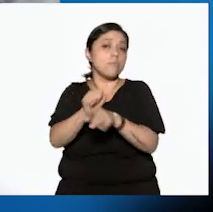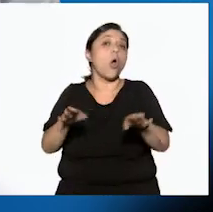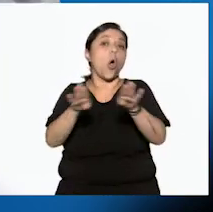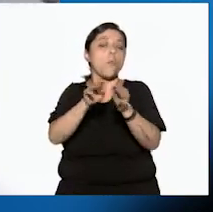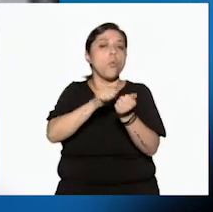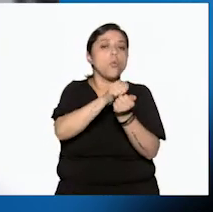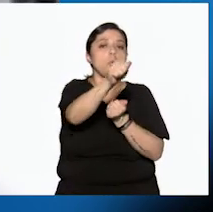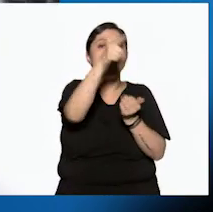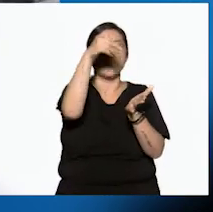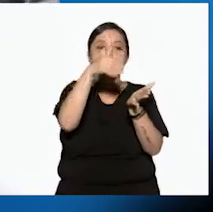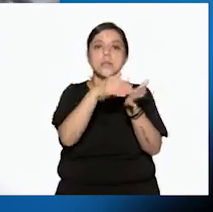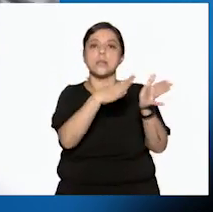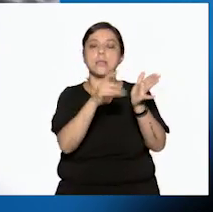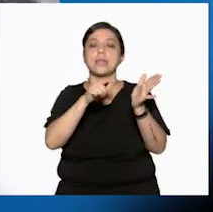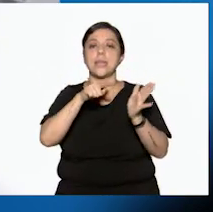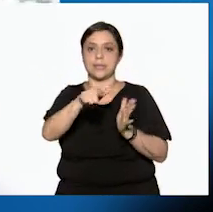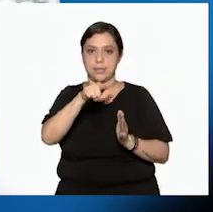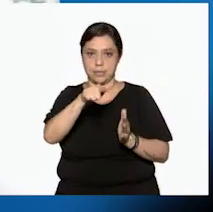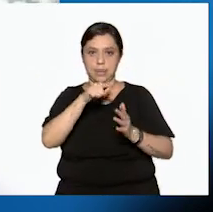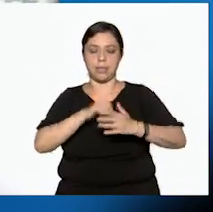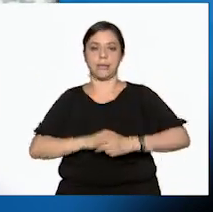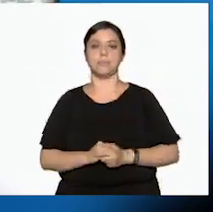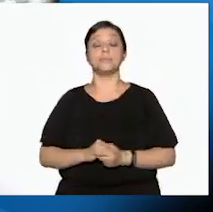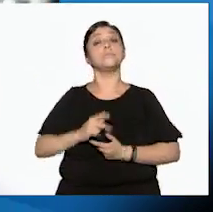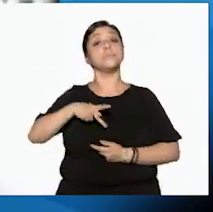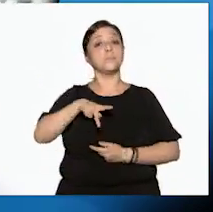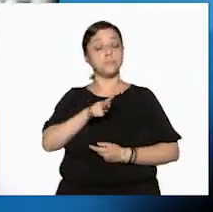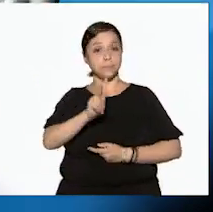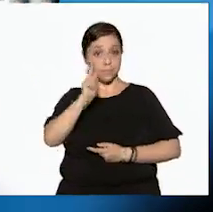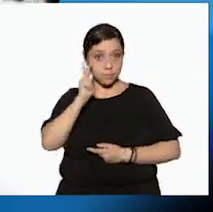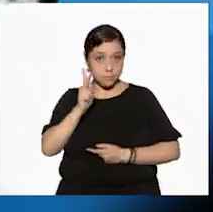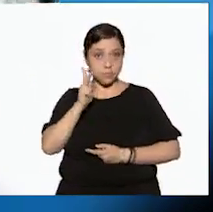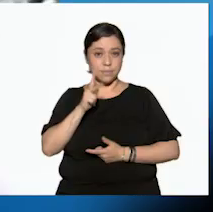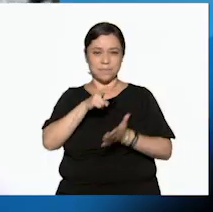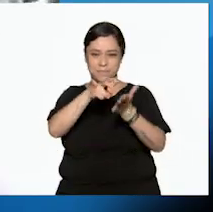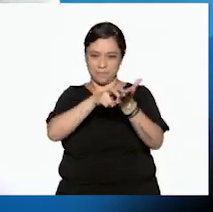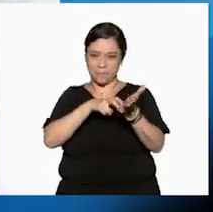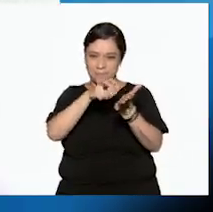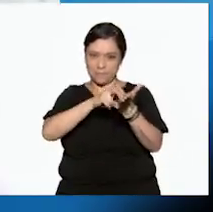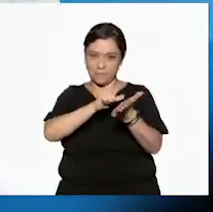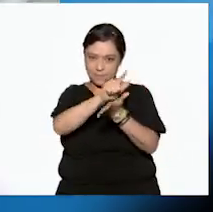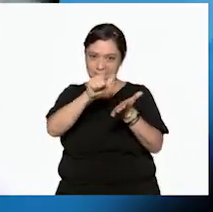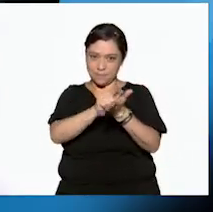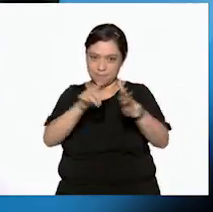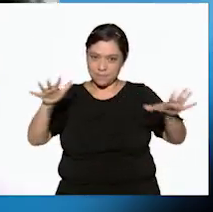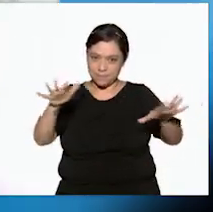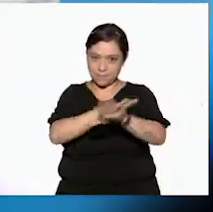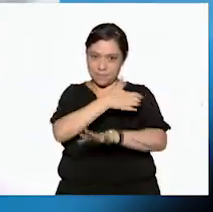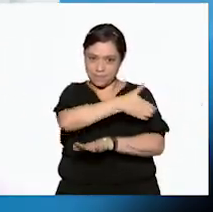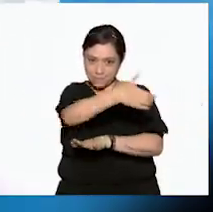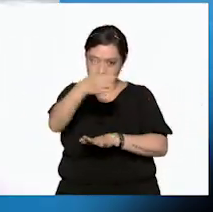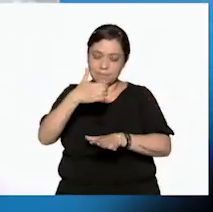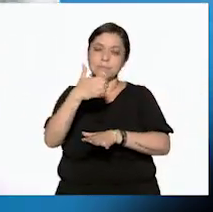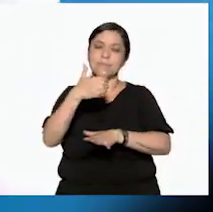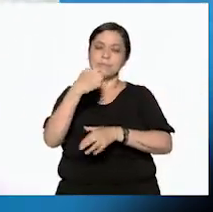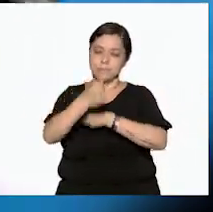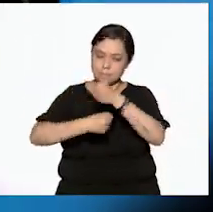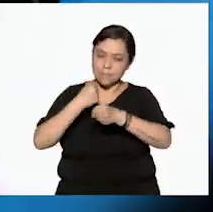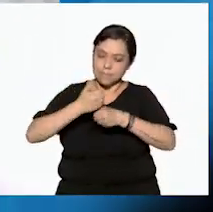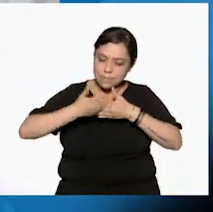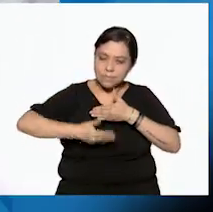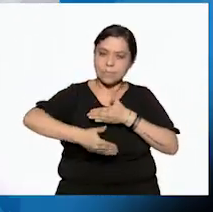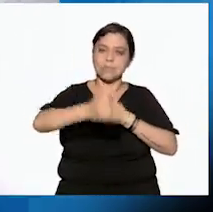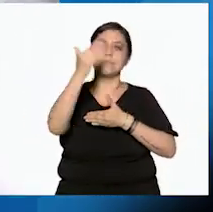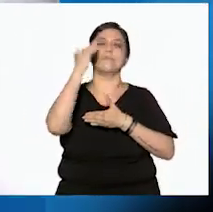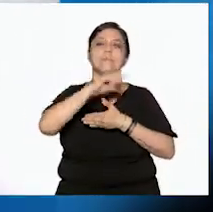Constitución de 1917. Sin embargo, la reforma agraria se llevaría unos años más. No fue sino hasta